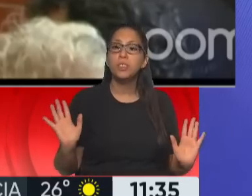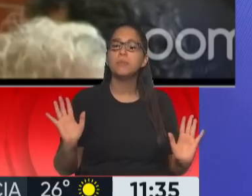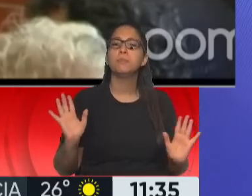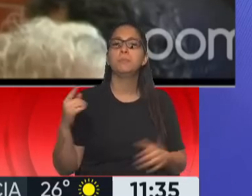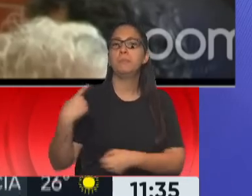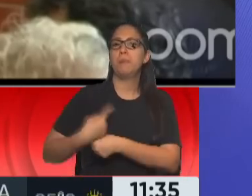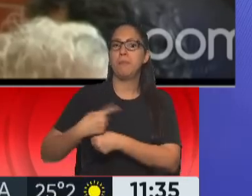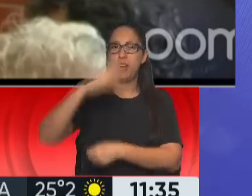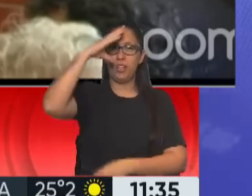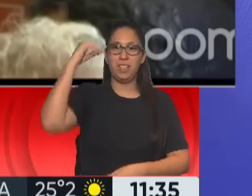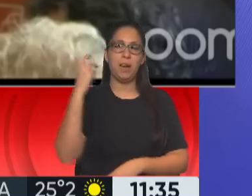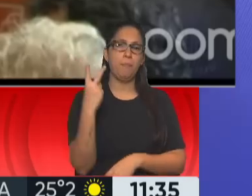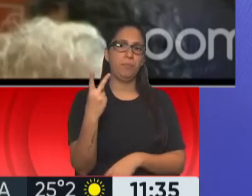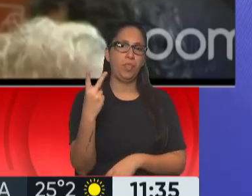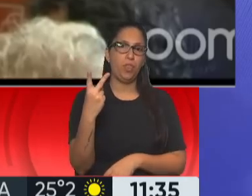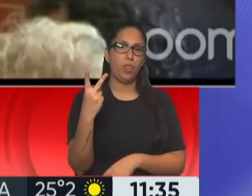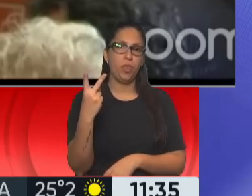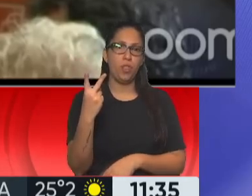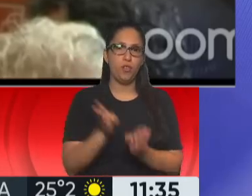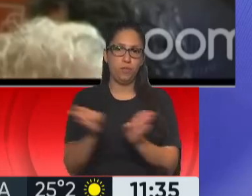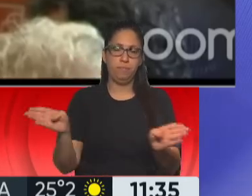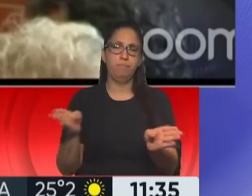ella tiene dos vías. Primero, ir a